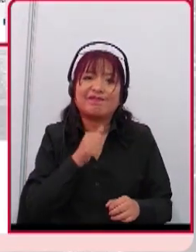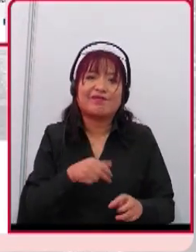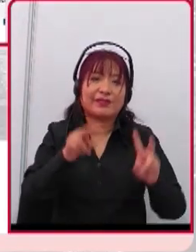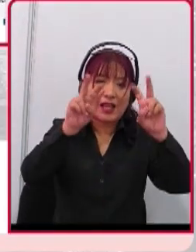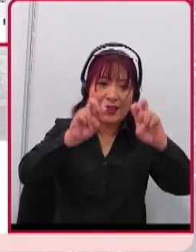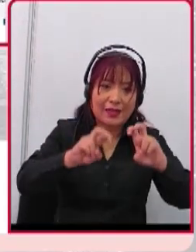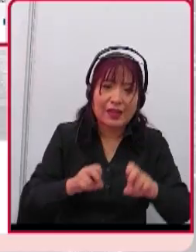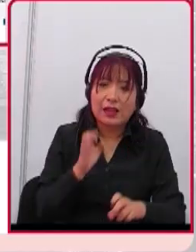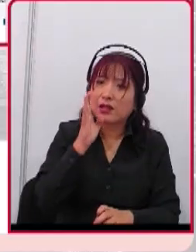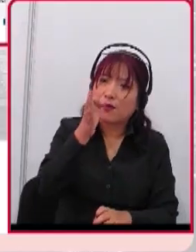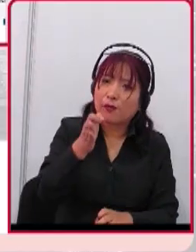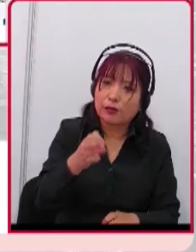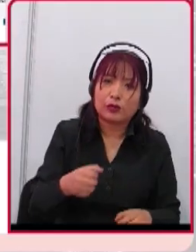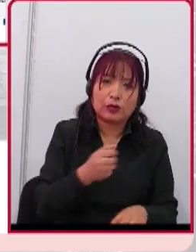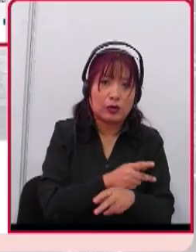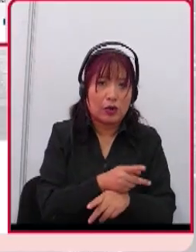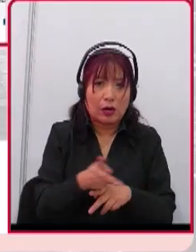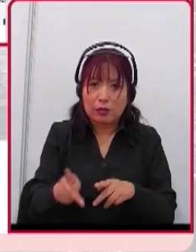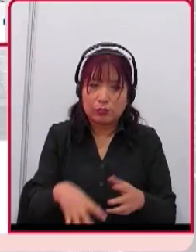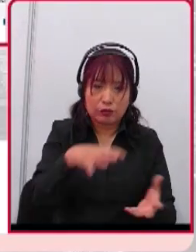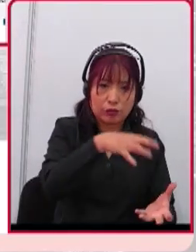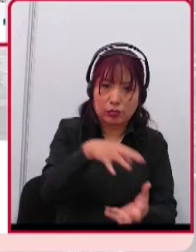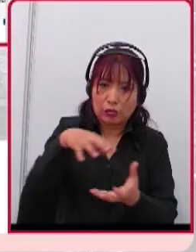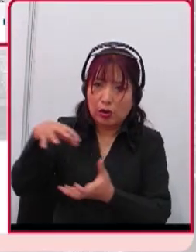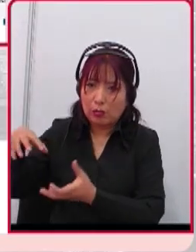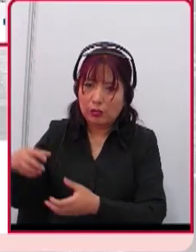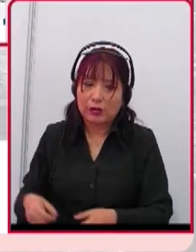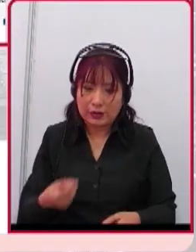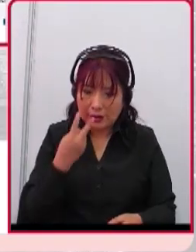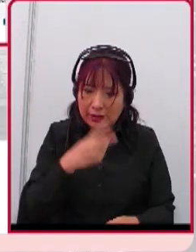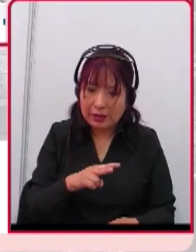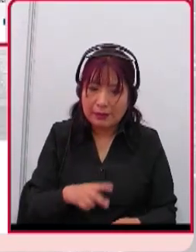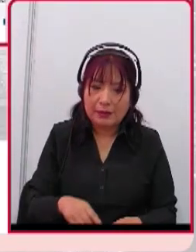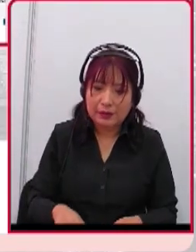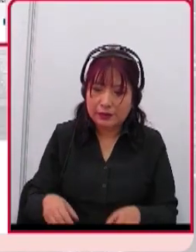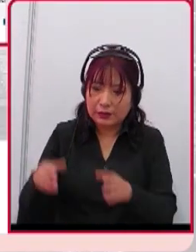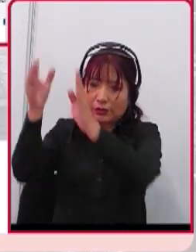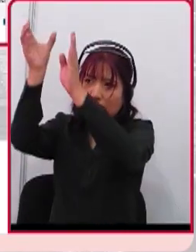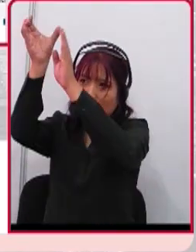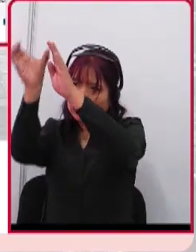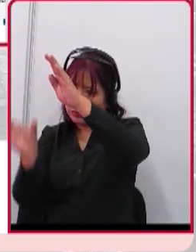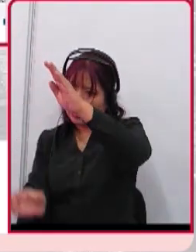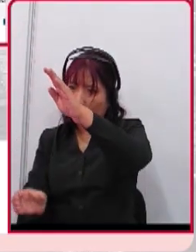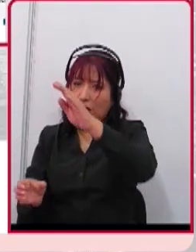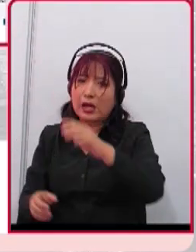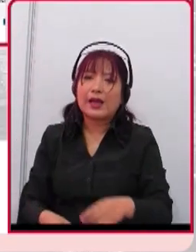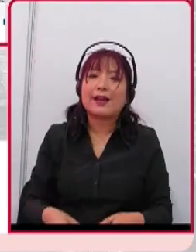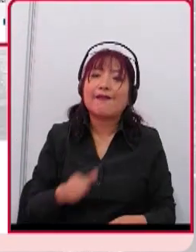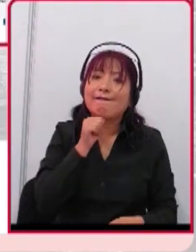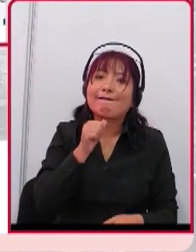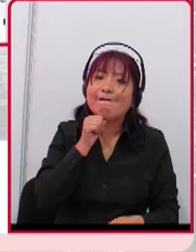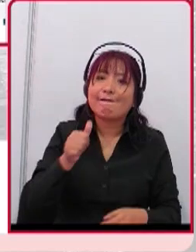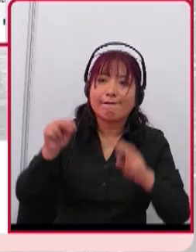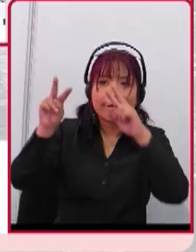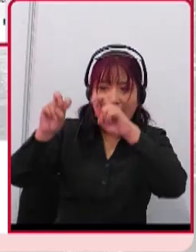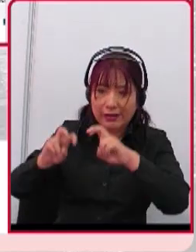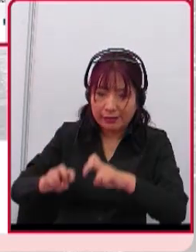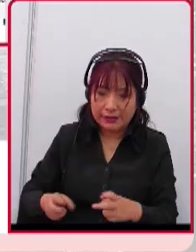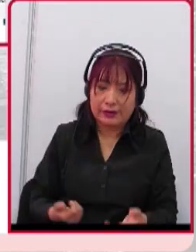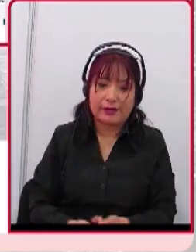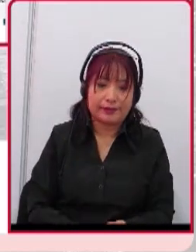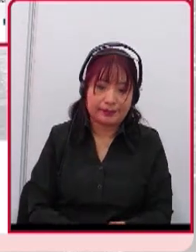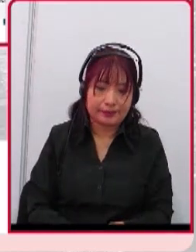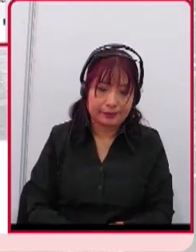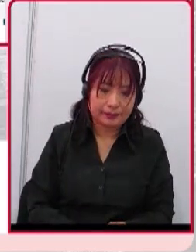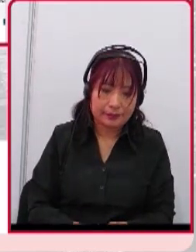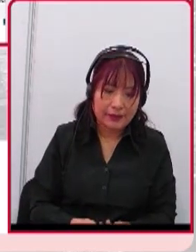Es por eso que hemos puesto una columna adicional que es por definir. Pero finalmente, tanto los proyectos que ya tienen